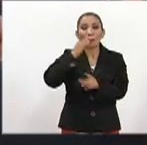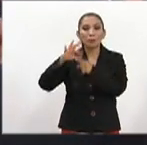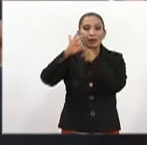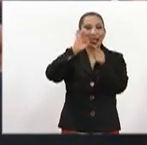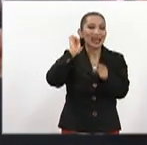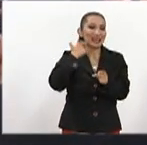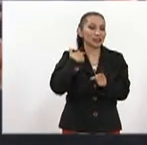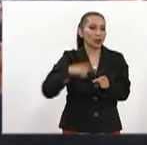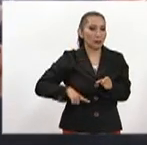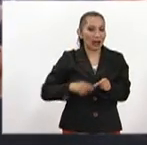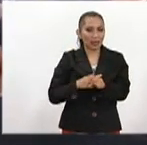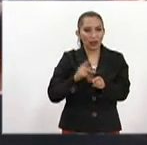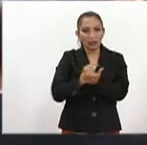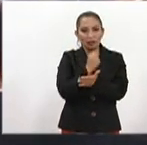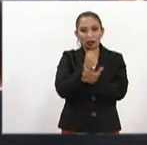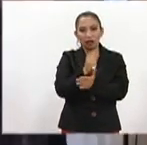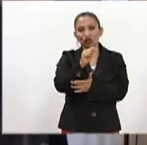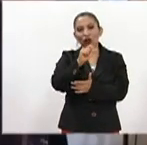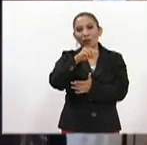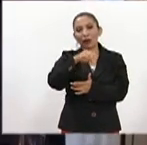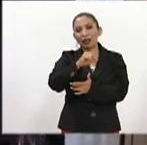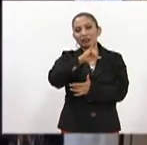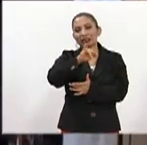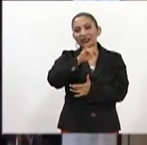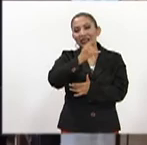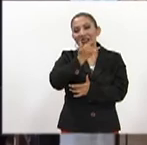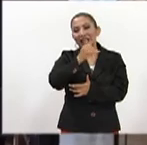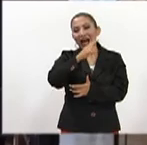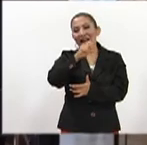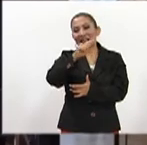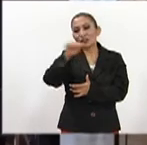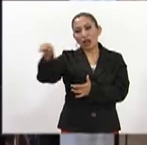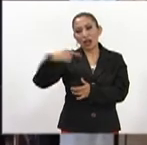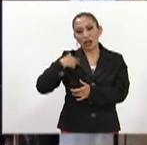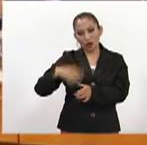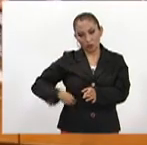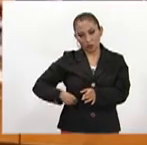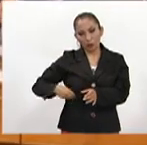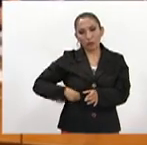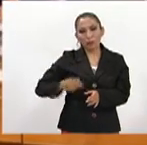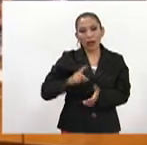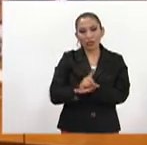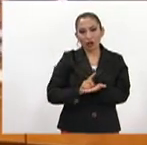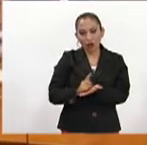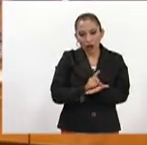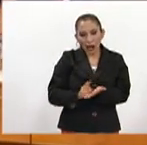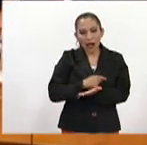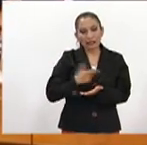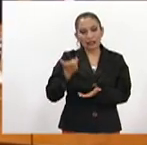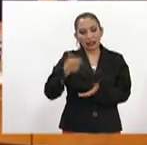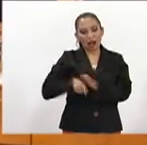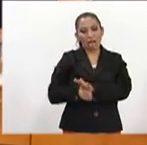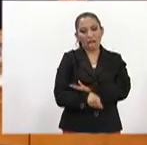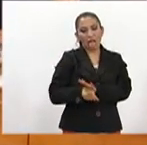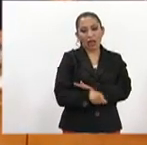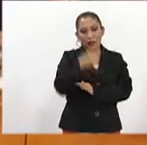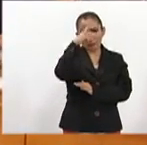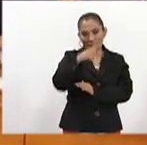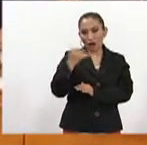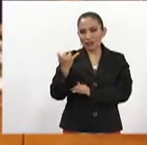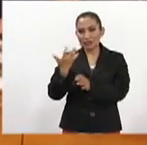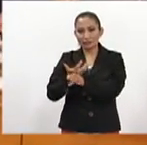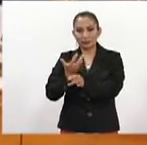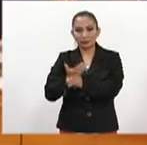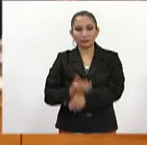del exgobernador de Tamaulipas, Tomás Yarrington, acusado de narcotráfico y lavado de dinero tanto en México como en